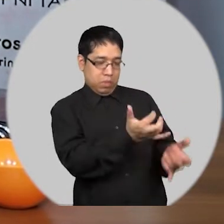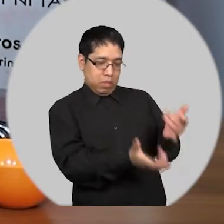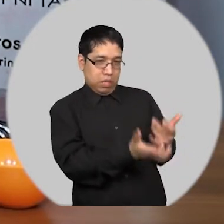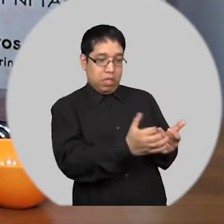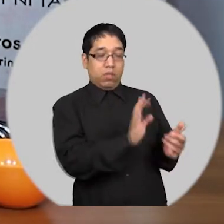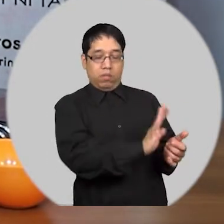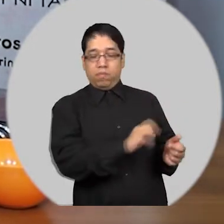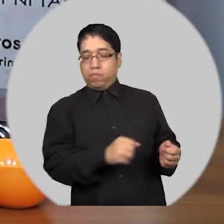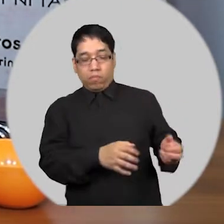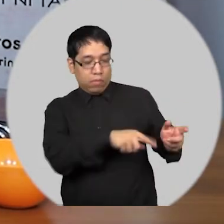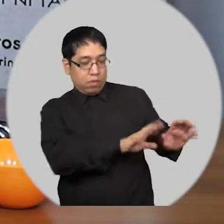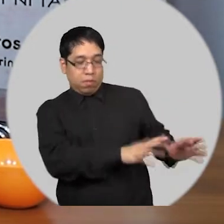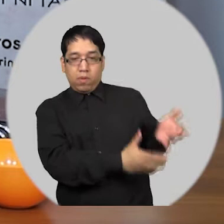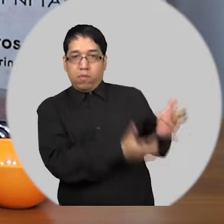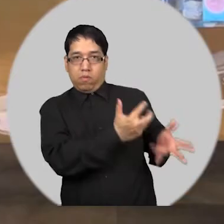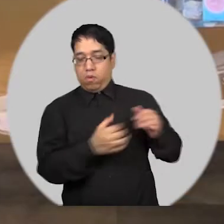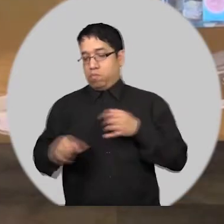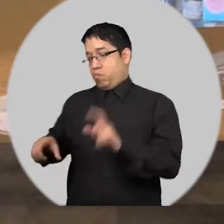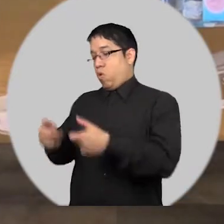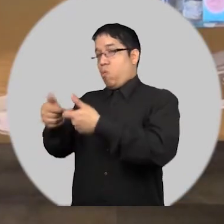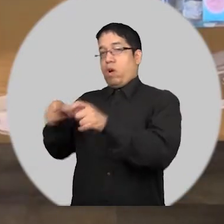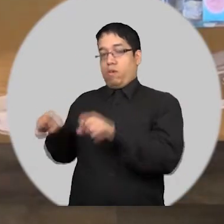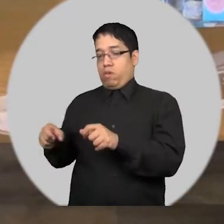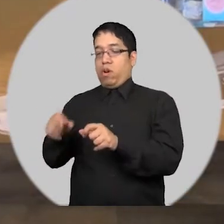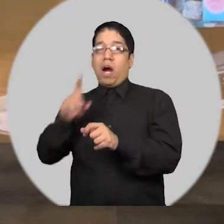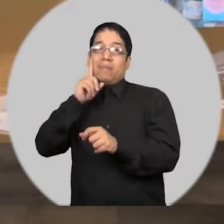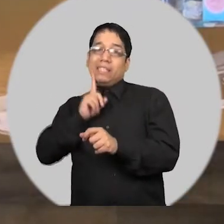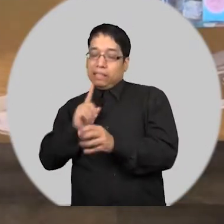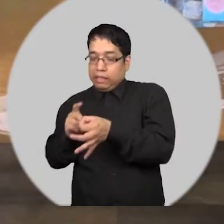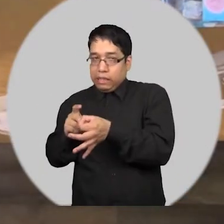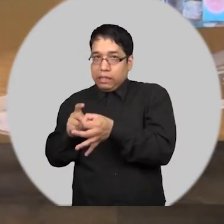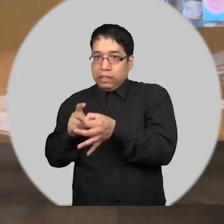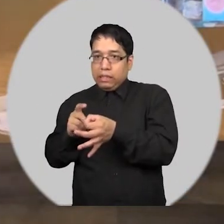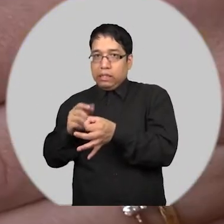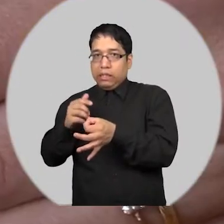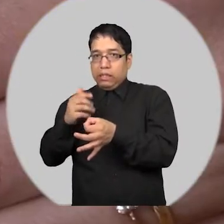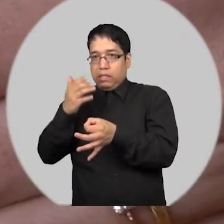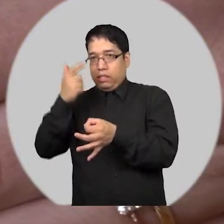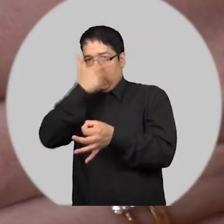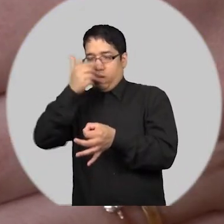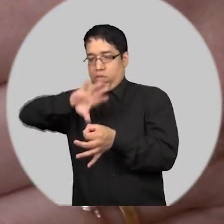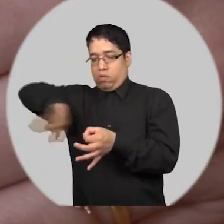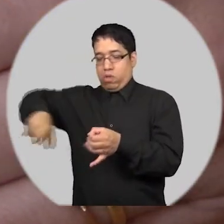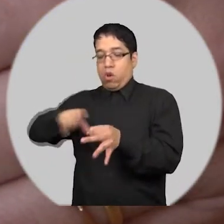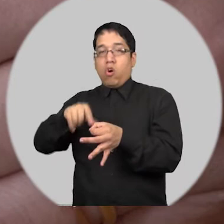primero, necesitamos 2 yemas de huevo. Vamos a romperlas un